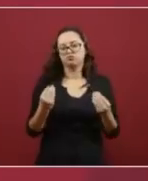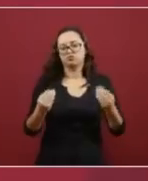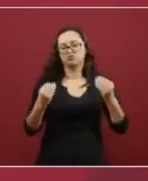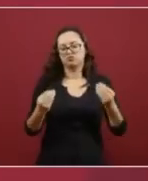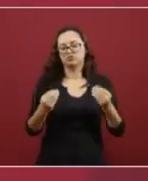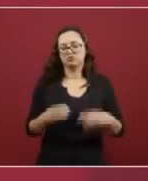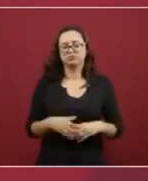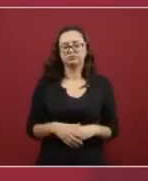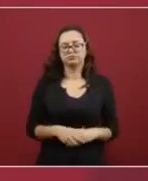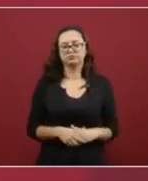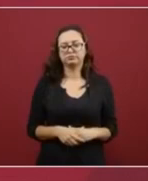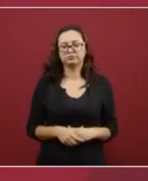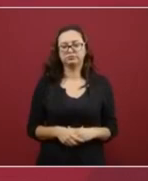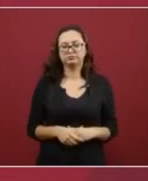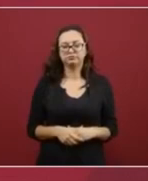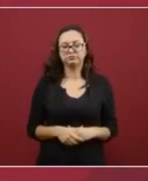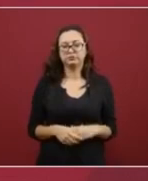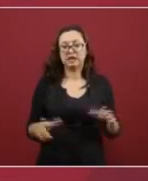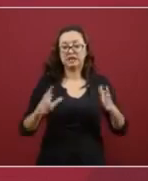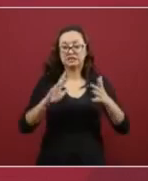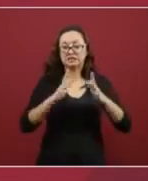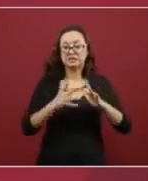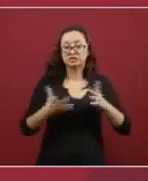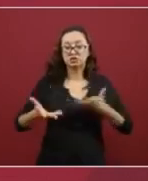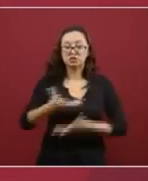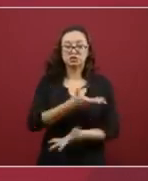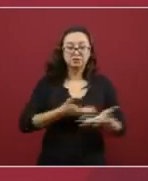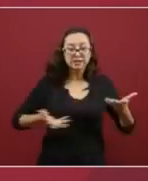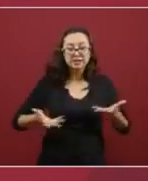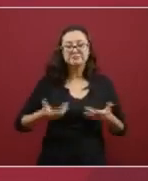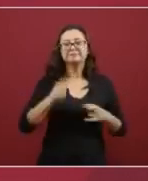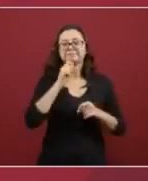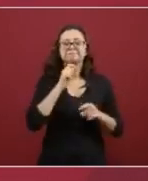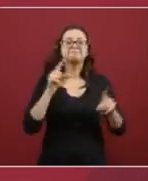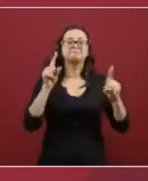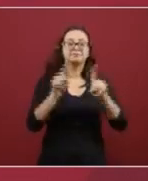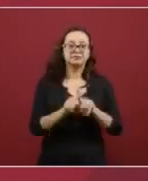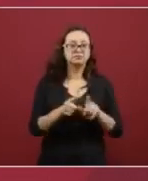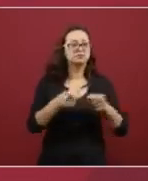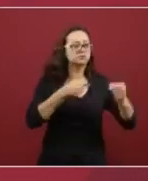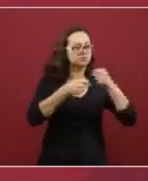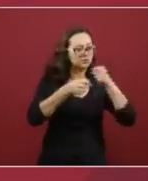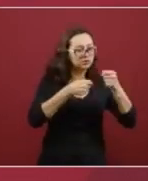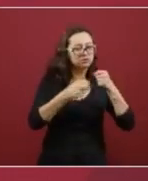No solo las redes sociales, también los medios